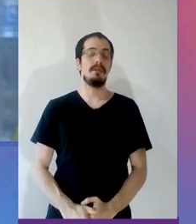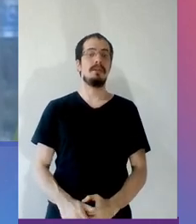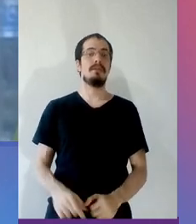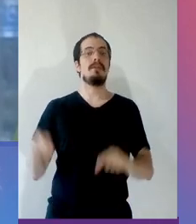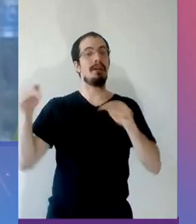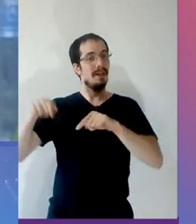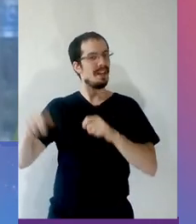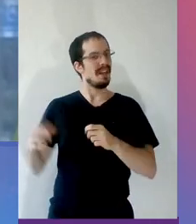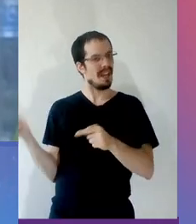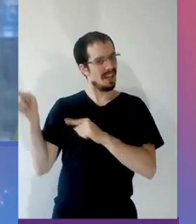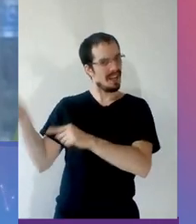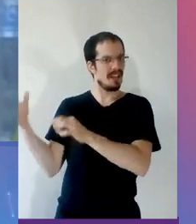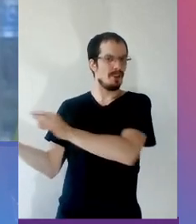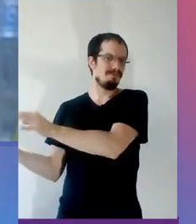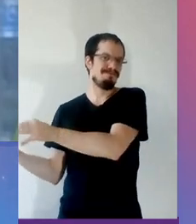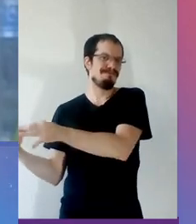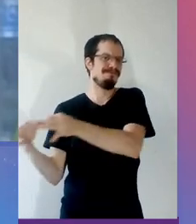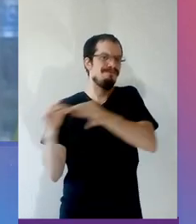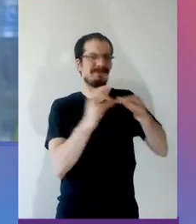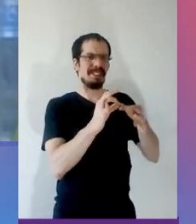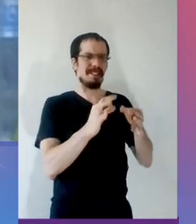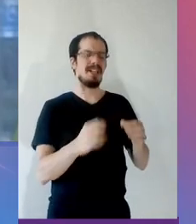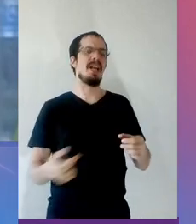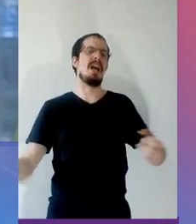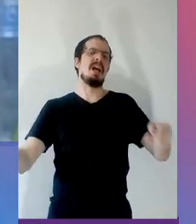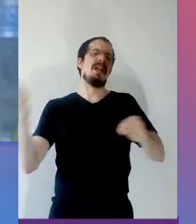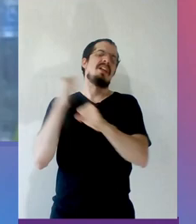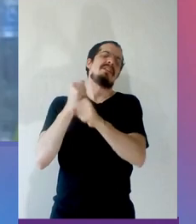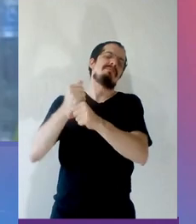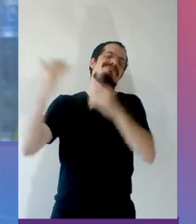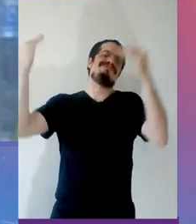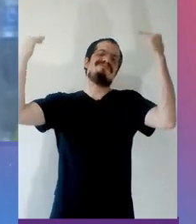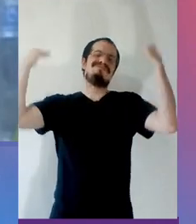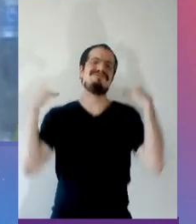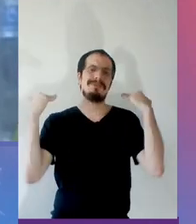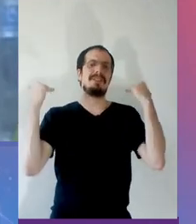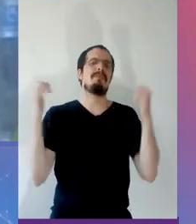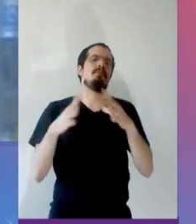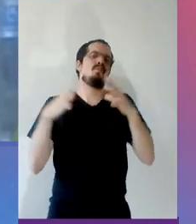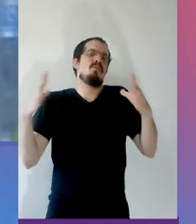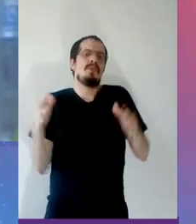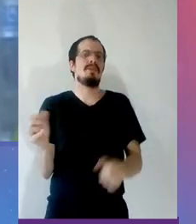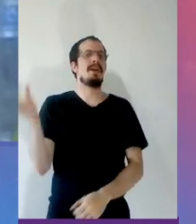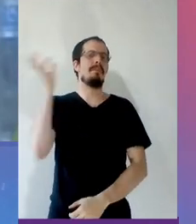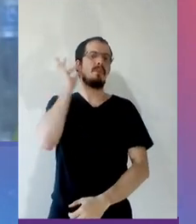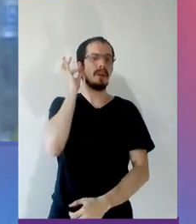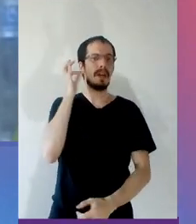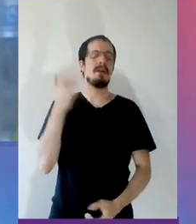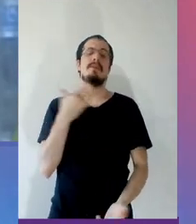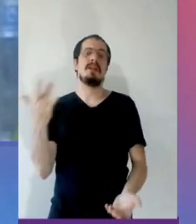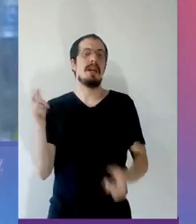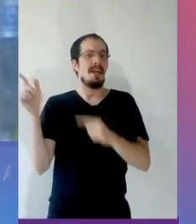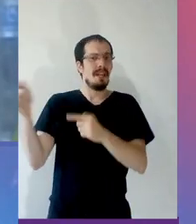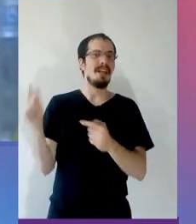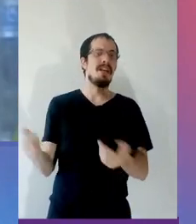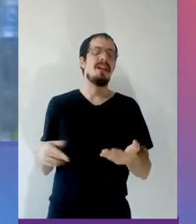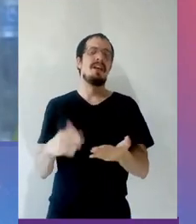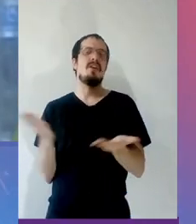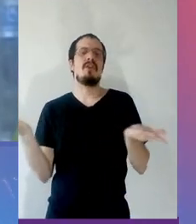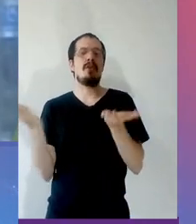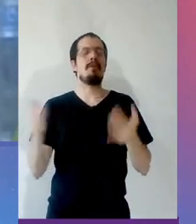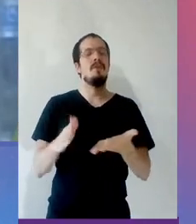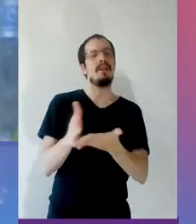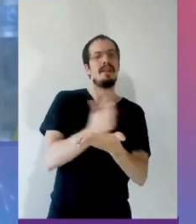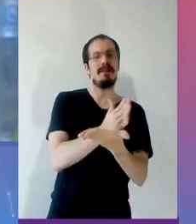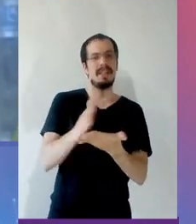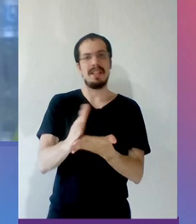las compañeras acá, una sobrecarga, sobre todo en las mujeres, en donde se tenían que dividir, ¿cierto?, en el cuidado de los